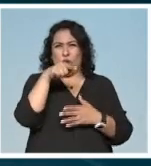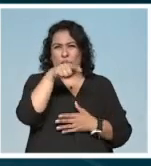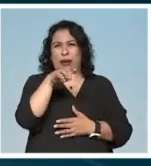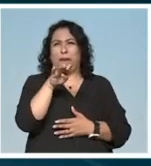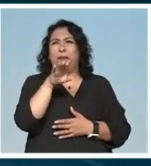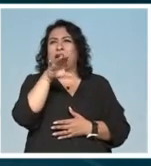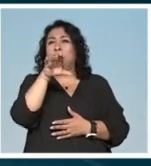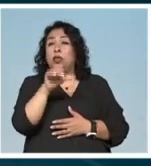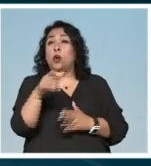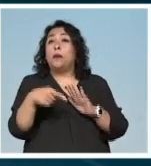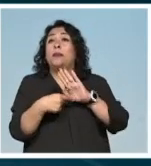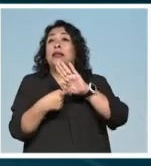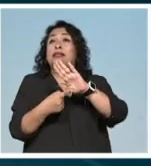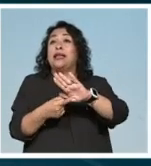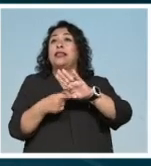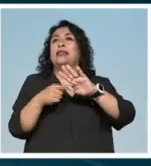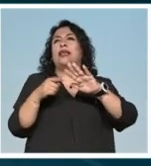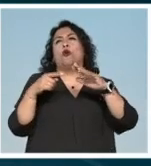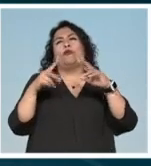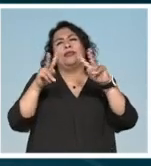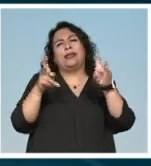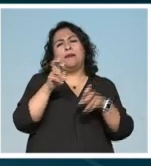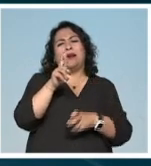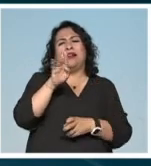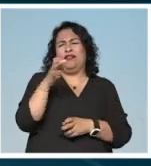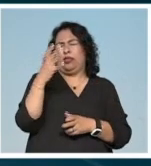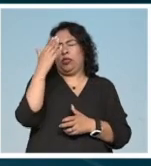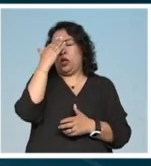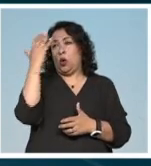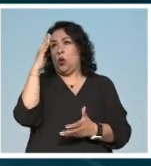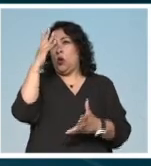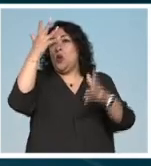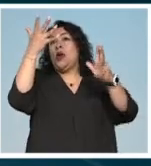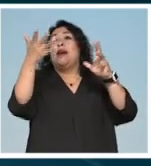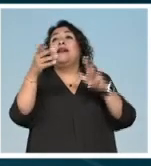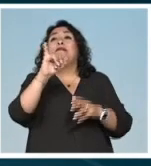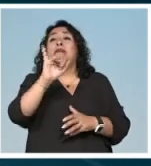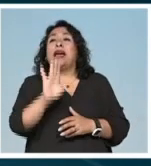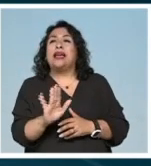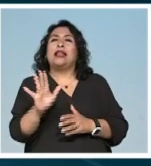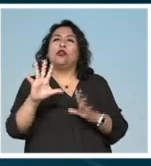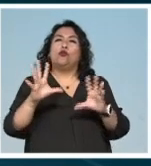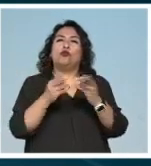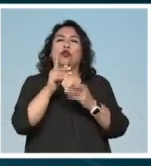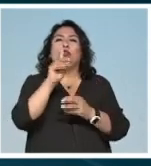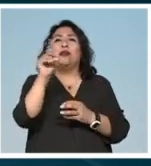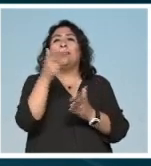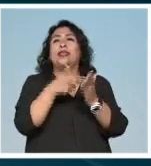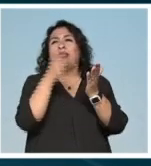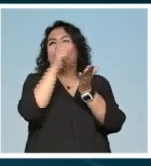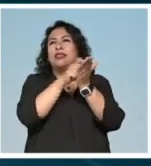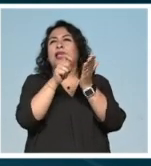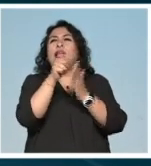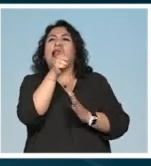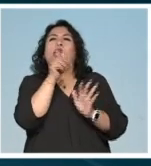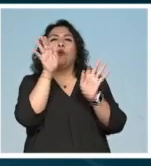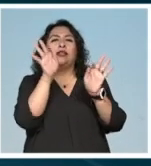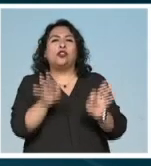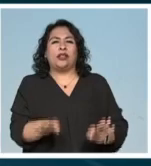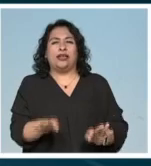Alcalá presentó Reflejos de Fatalidad, imágenes simbolistas en la colección Toledo y un taller de escritura creativa en lenguas